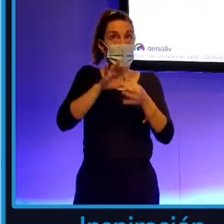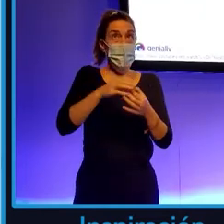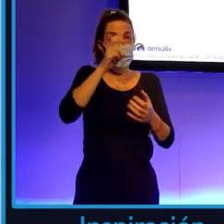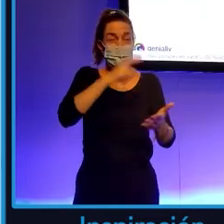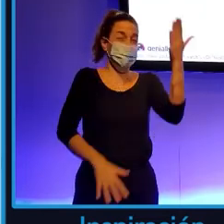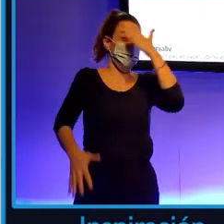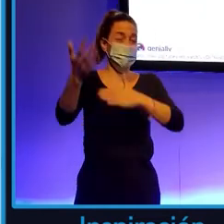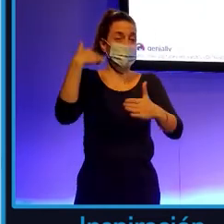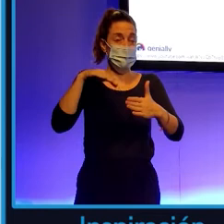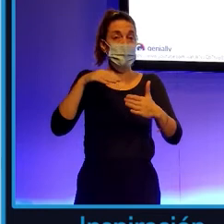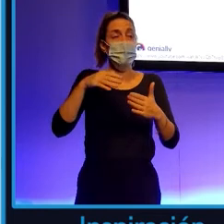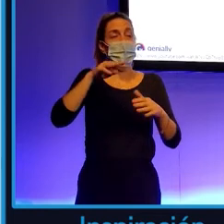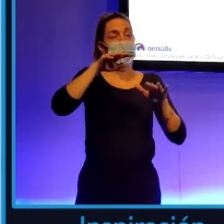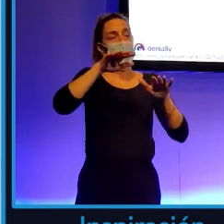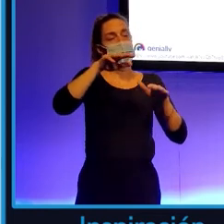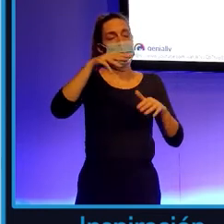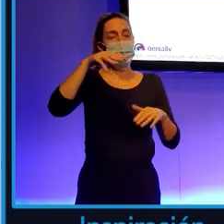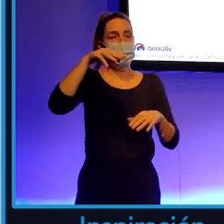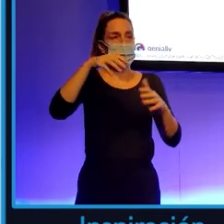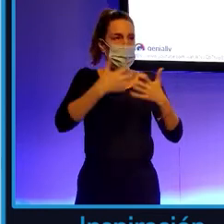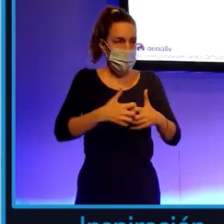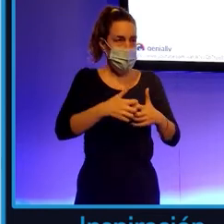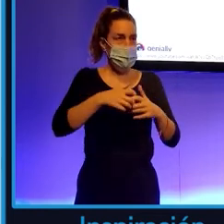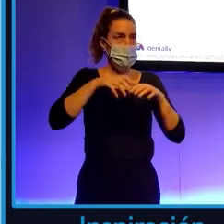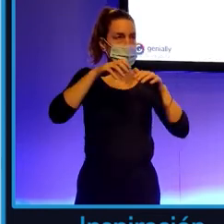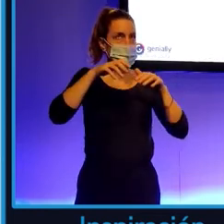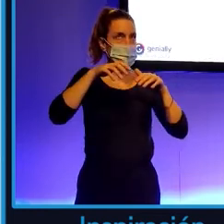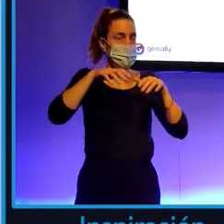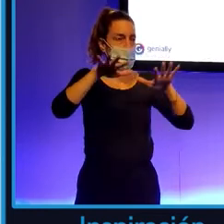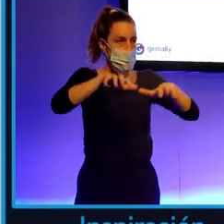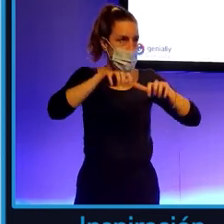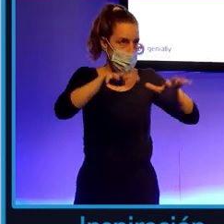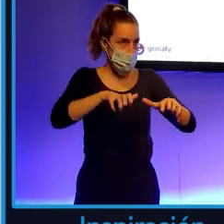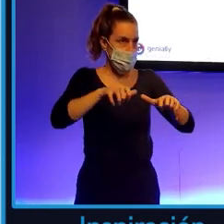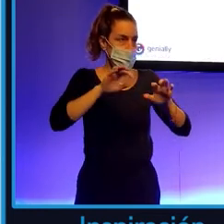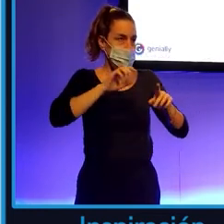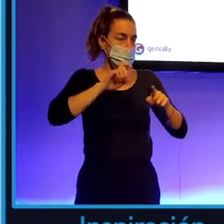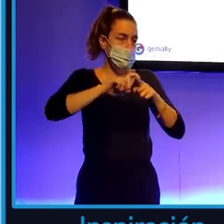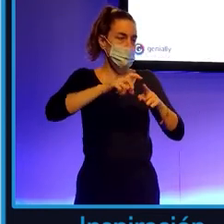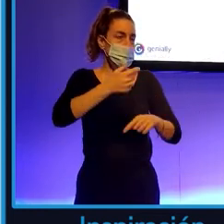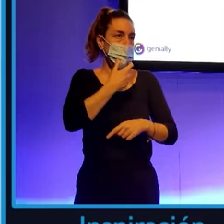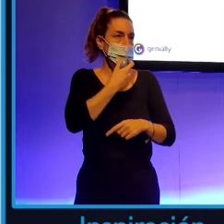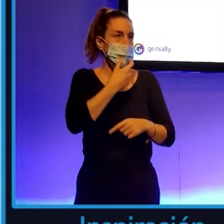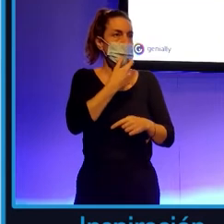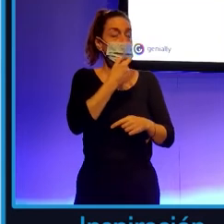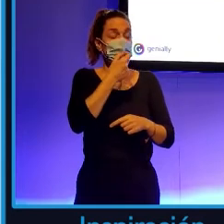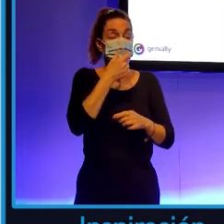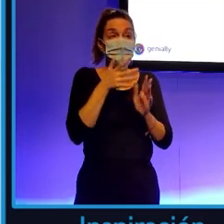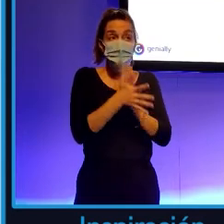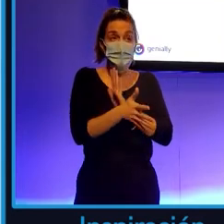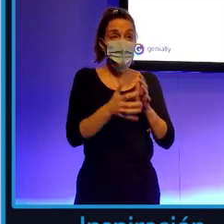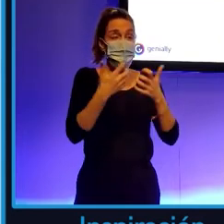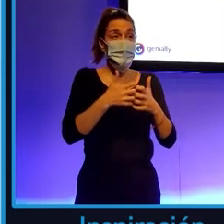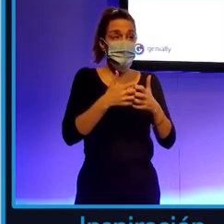aparece la mcs jag learning estaríamos hablando ya de la historia ya estamos en otro nivel la máquina cada día es mejor es